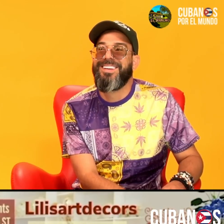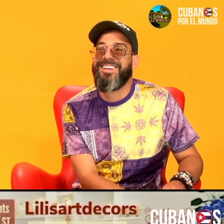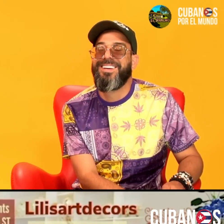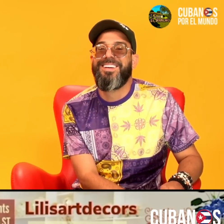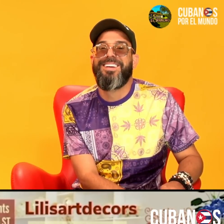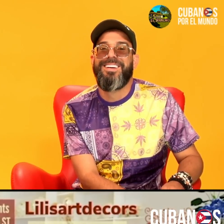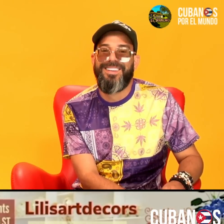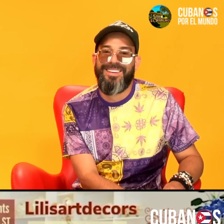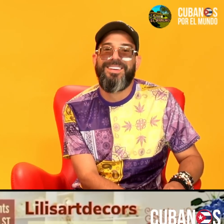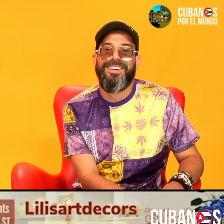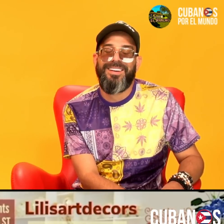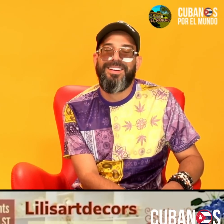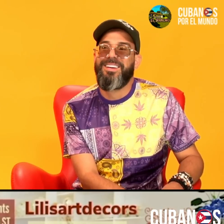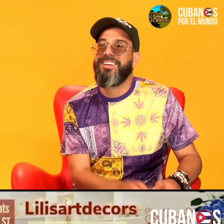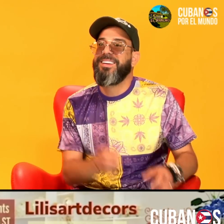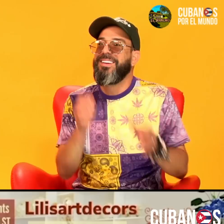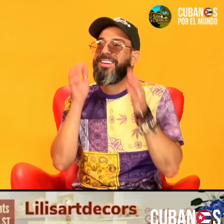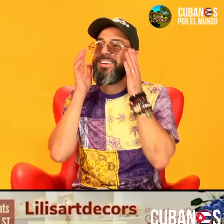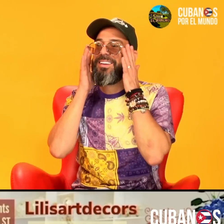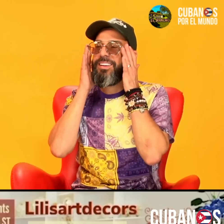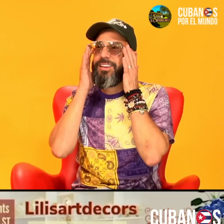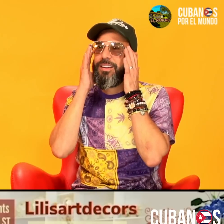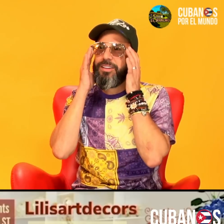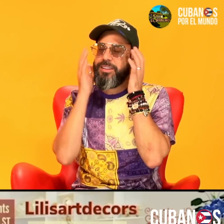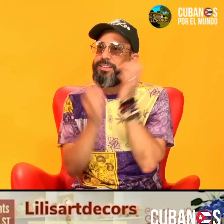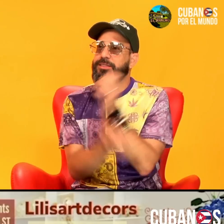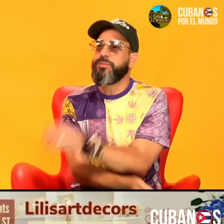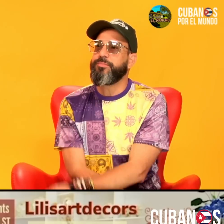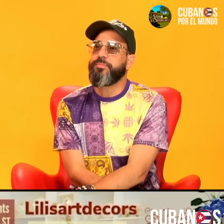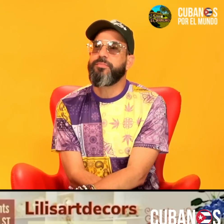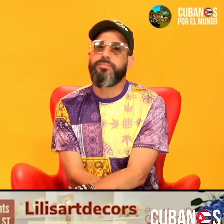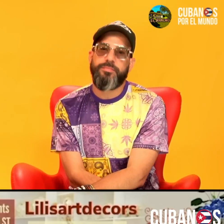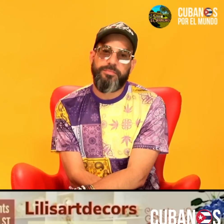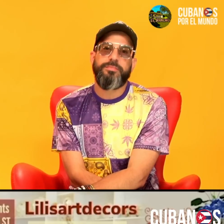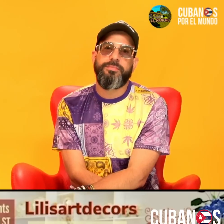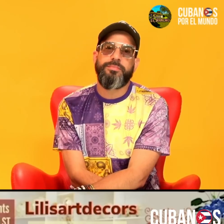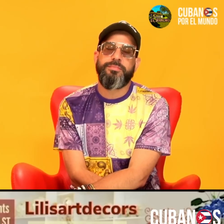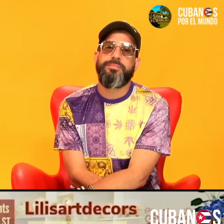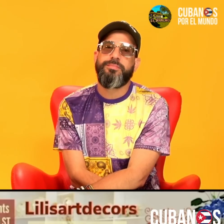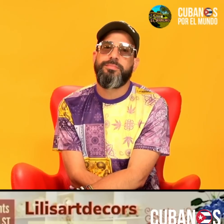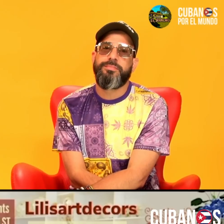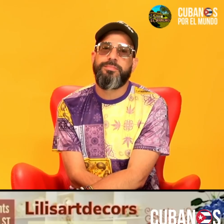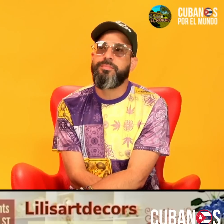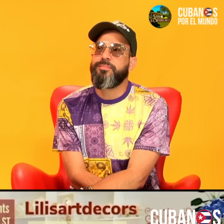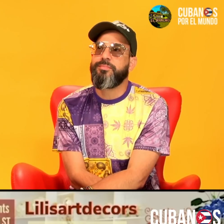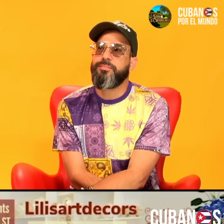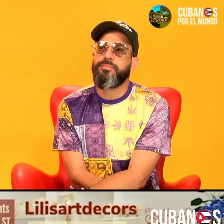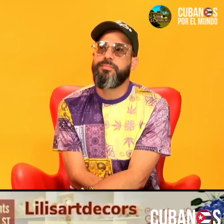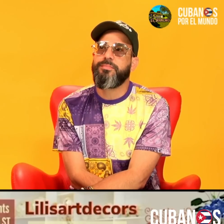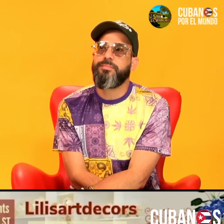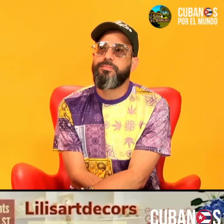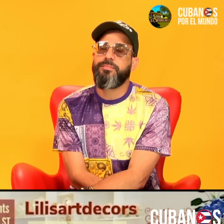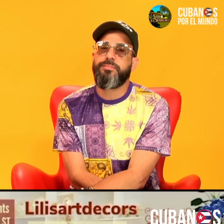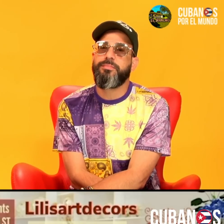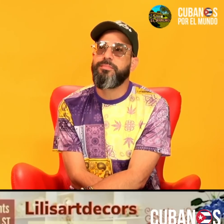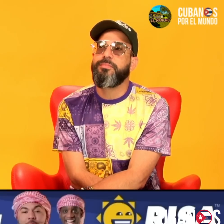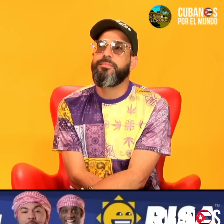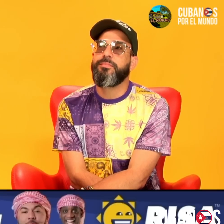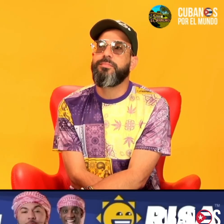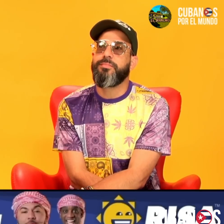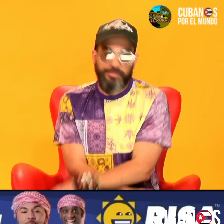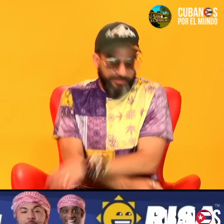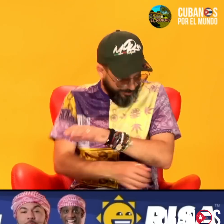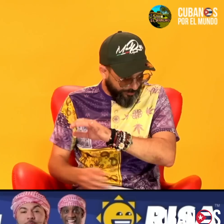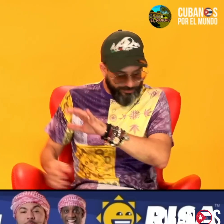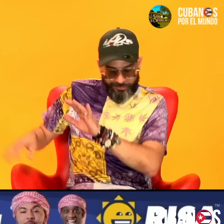con el pueblo. Por eso es que he venido con mucha alegría a estar aquí en la Cumbre de los Pueblos. Me lo dijo